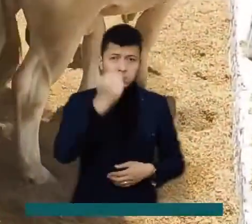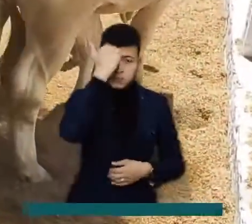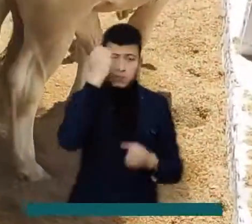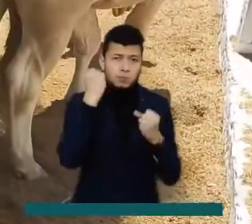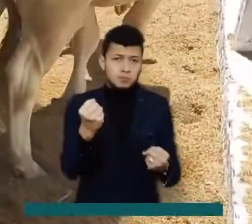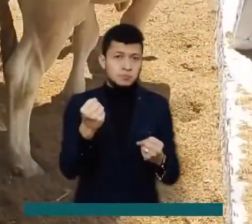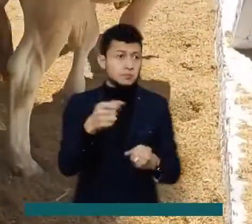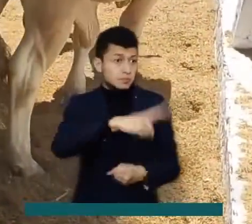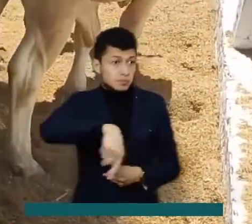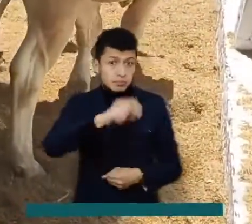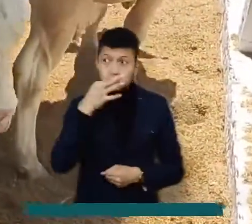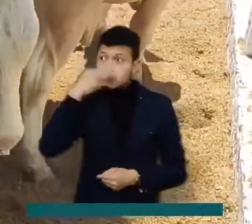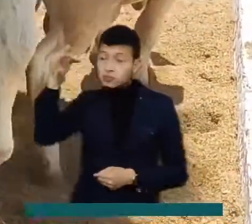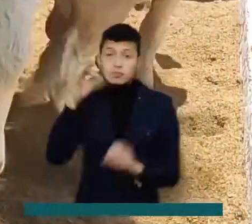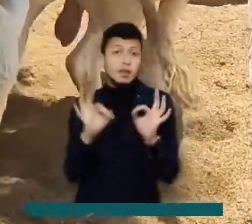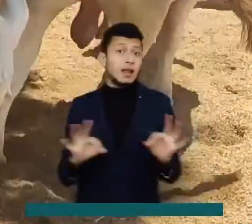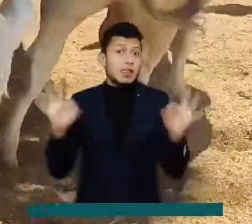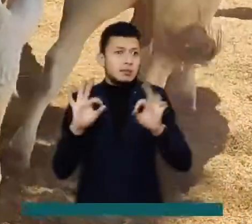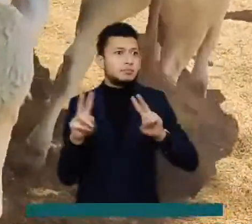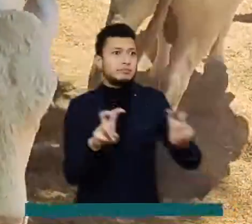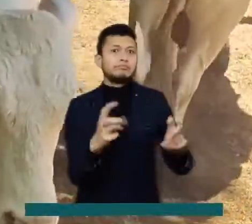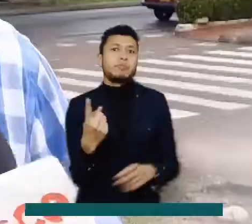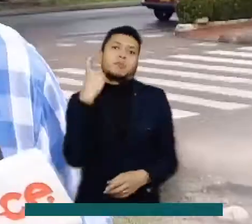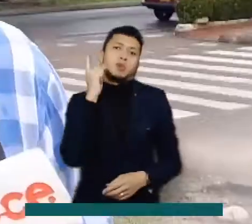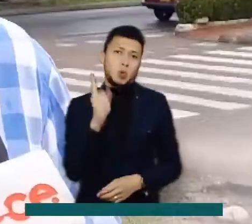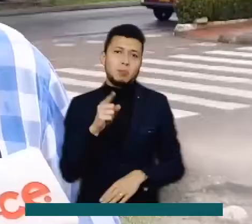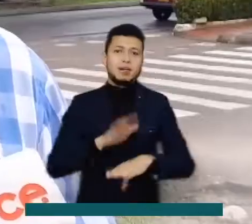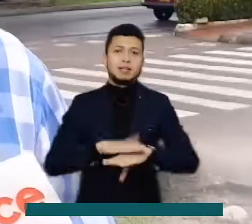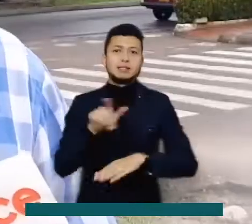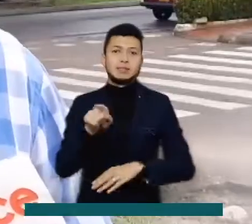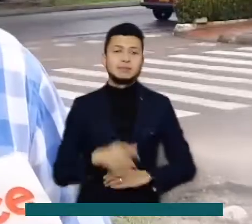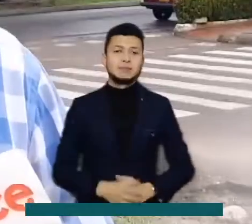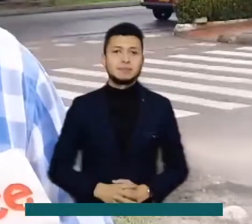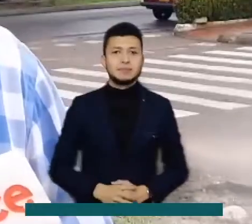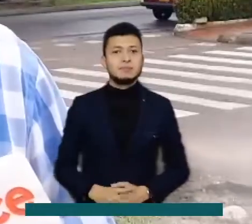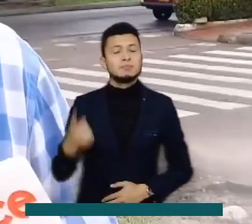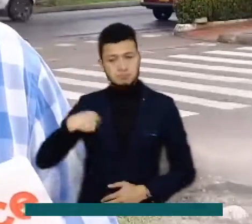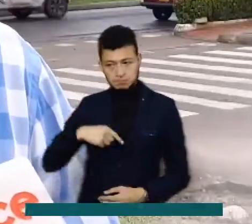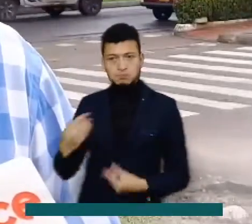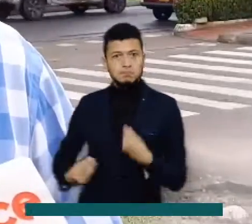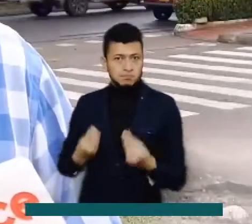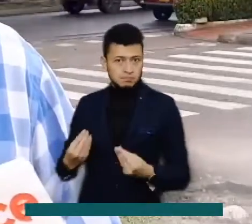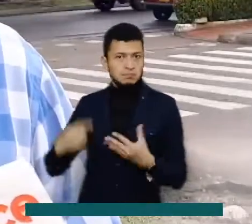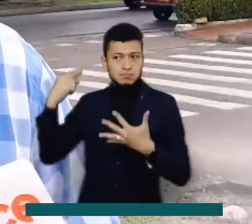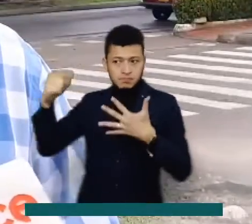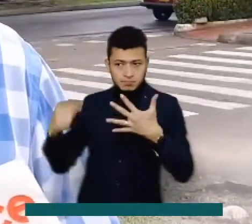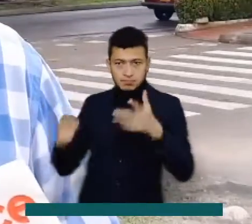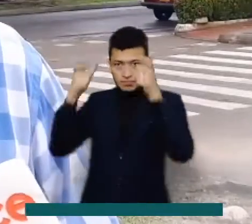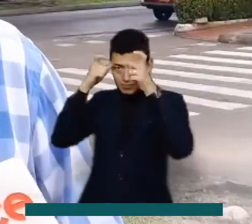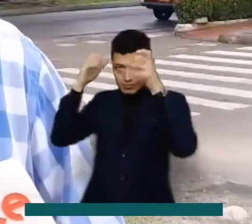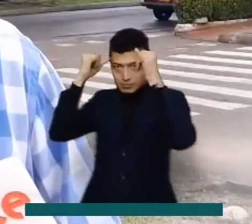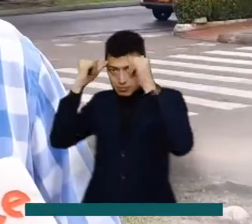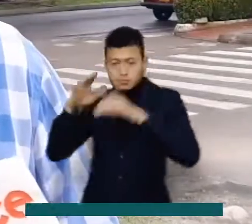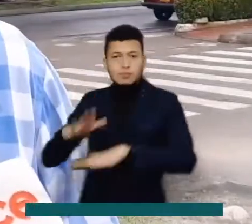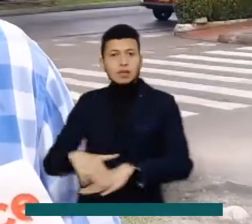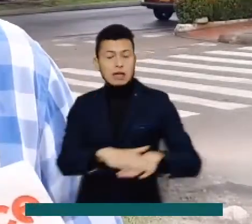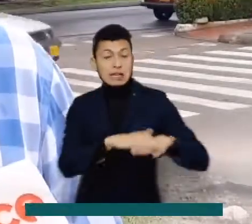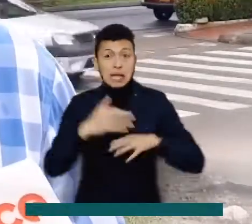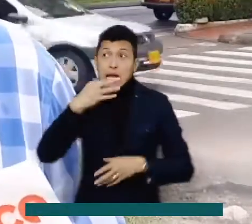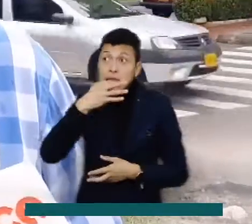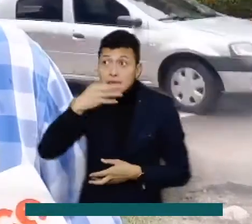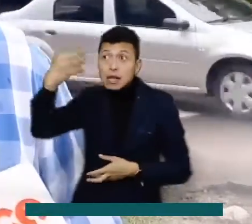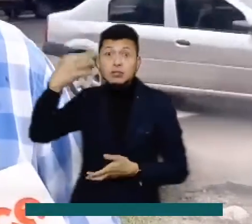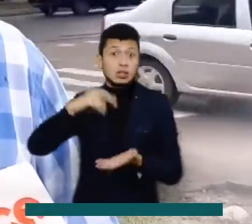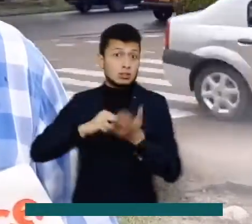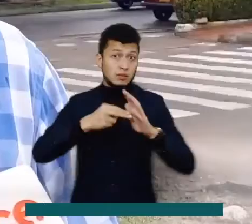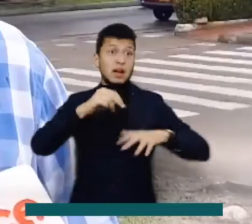es la principal razón por la que estos delitos no se investigan. Eso precisamente es lo que estamos haciendo. Nosotros estamos diciéndole a los ganaderos, denunciar no